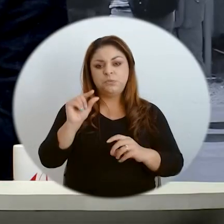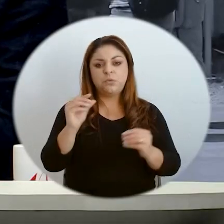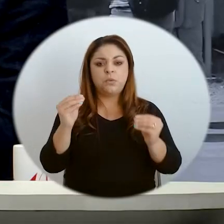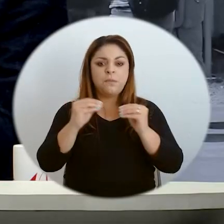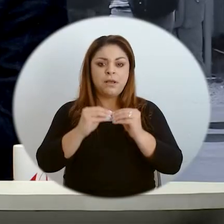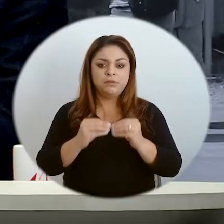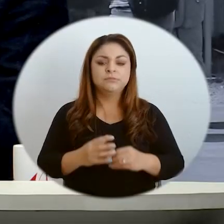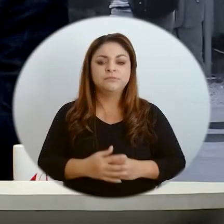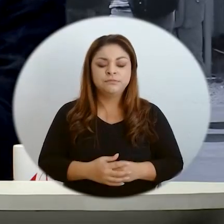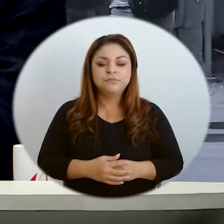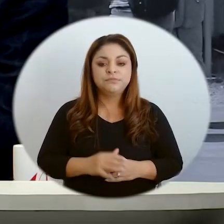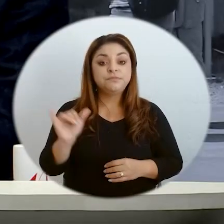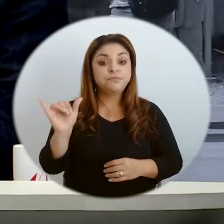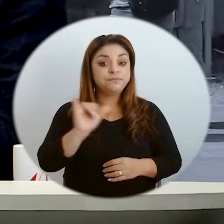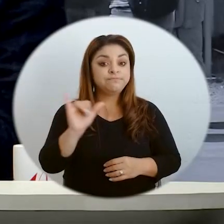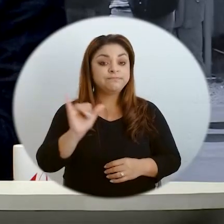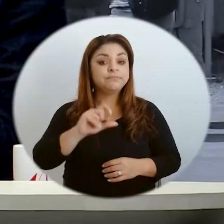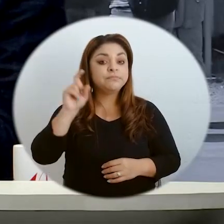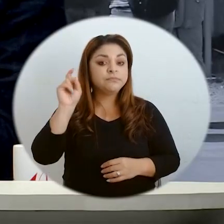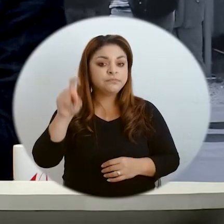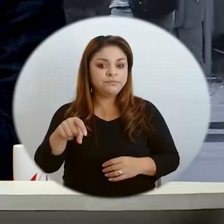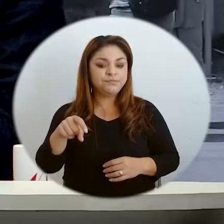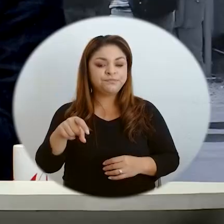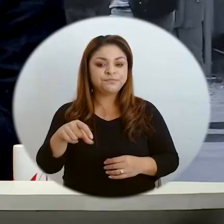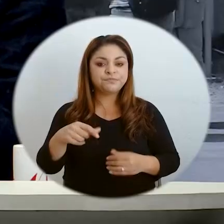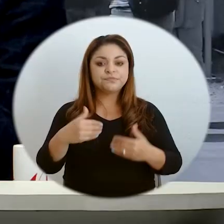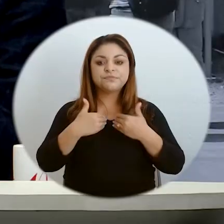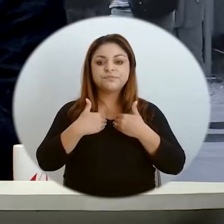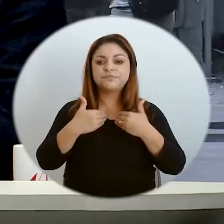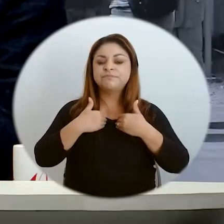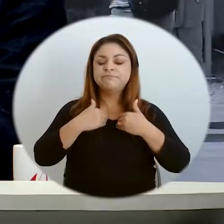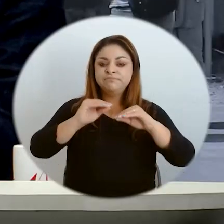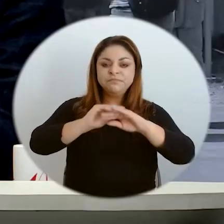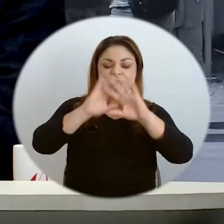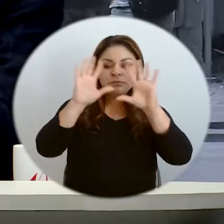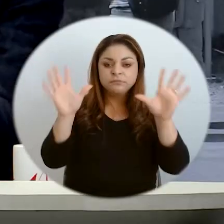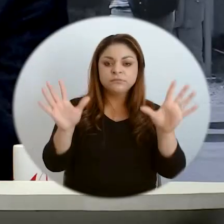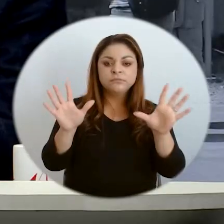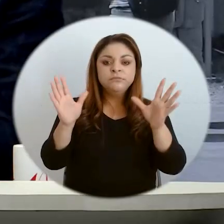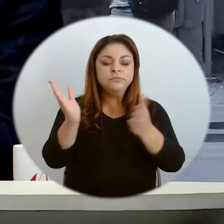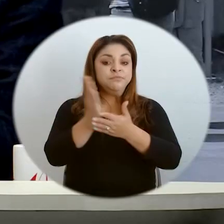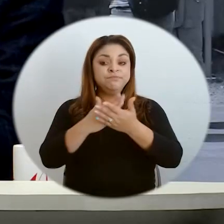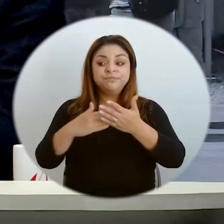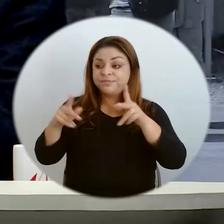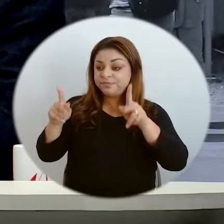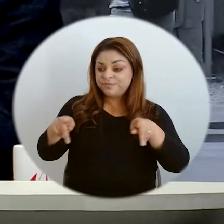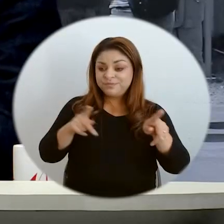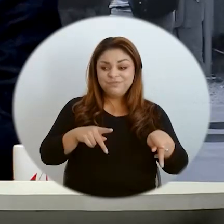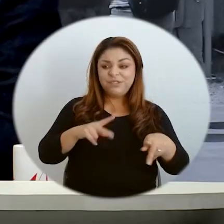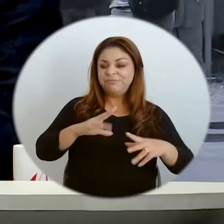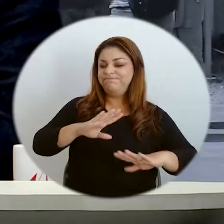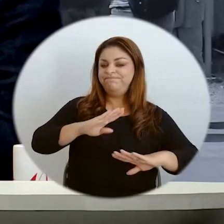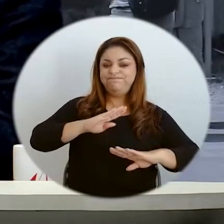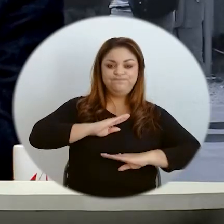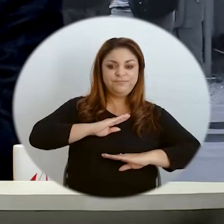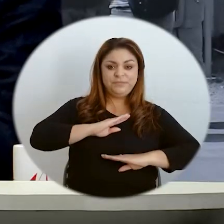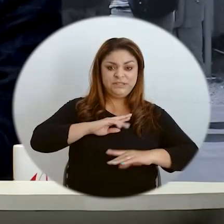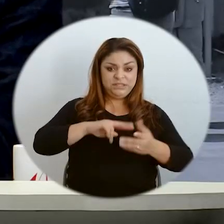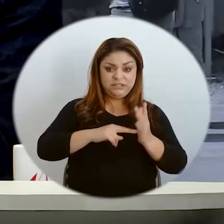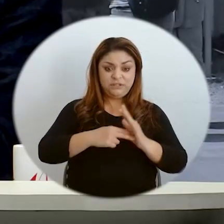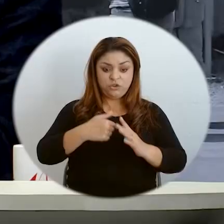que dejar claro que no es que alguien descontento con el gobierno ya